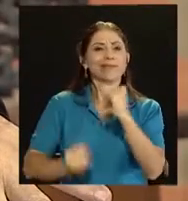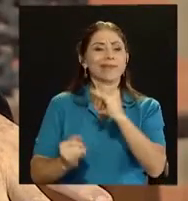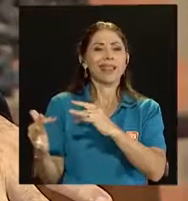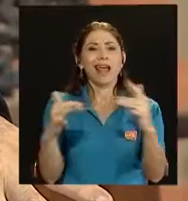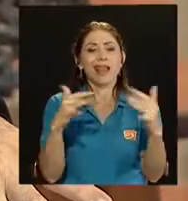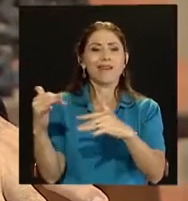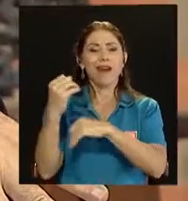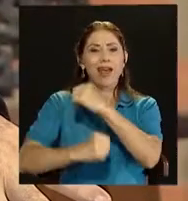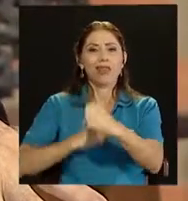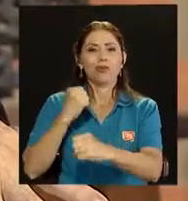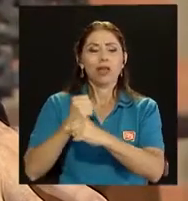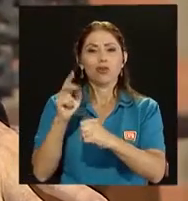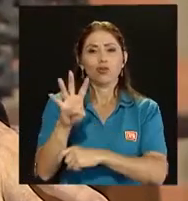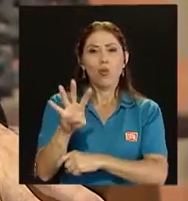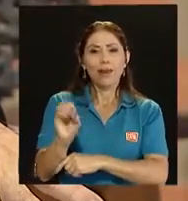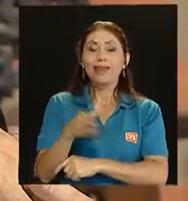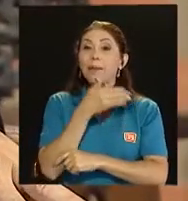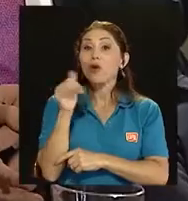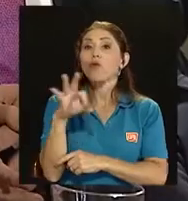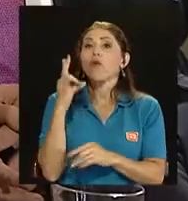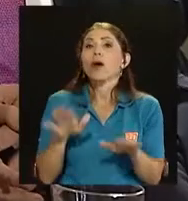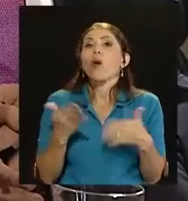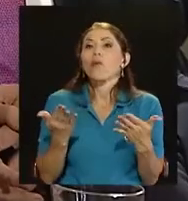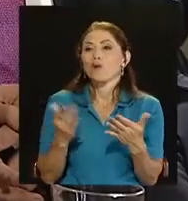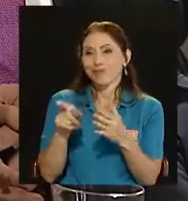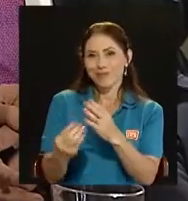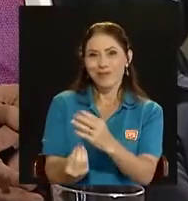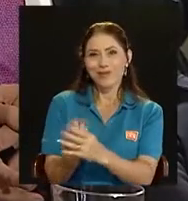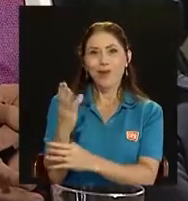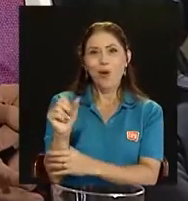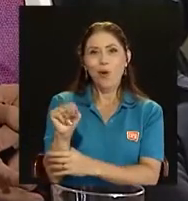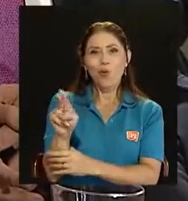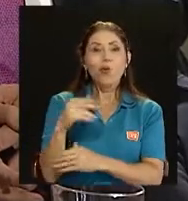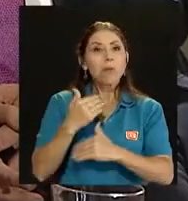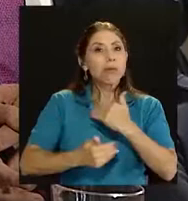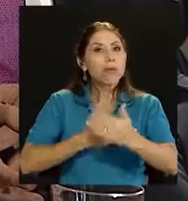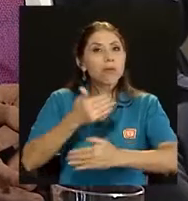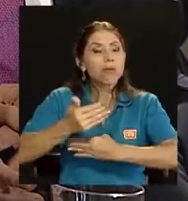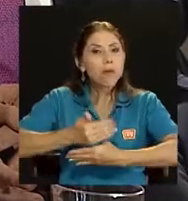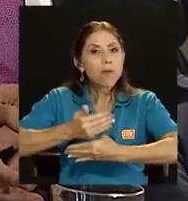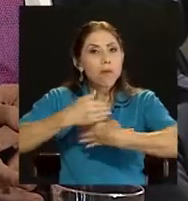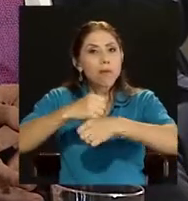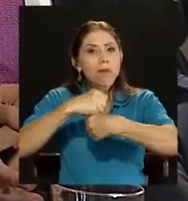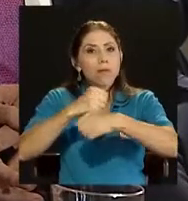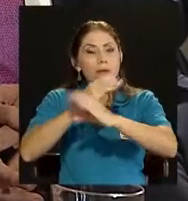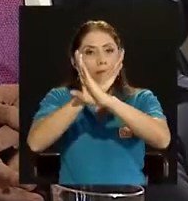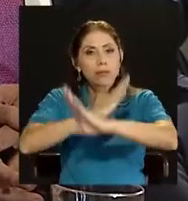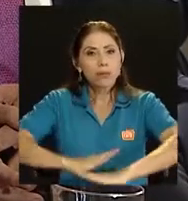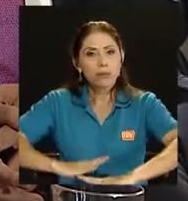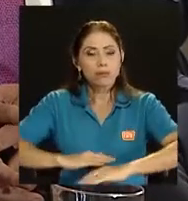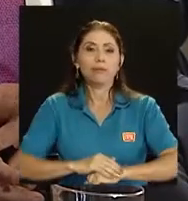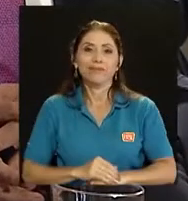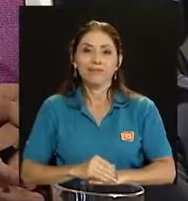los años 40, y la mejor manera de hacerlo era esa, y construir paz, si uno